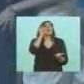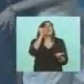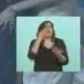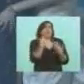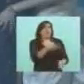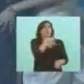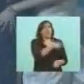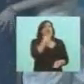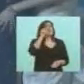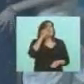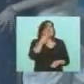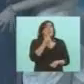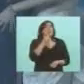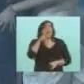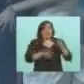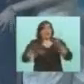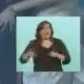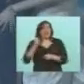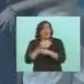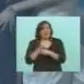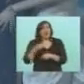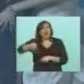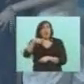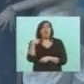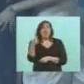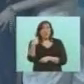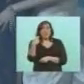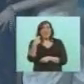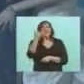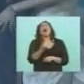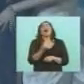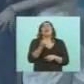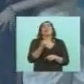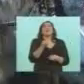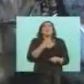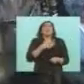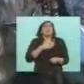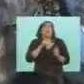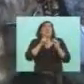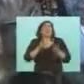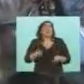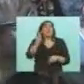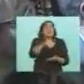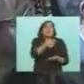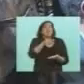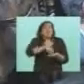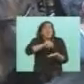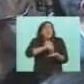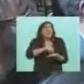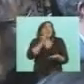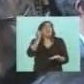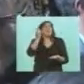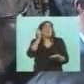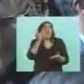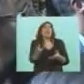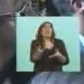para que la ANSES, sus trabajadores, sus jubilados, se capitalicen, porque esto es propiedad inmueble que pasa con formar